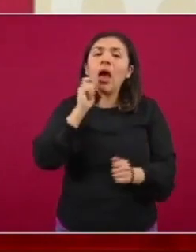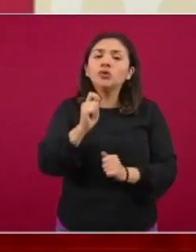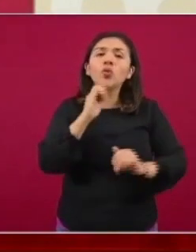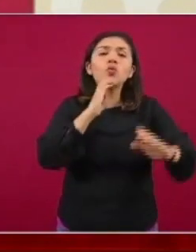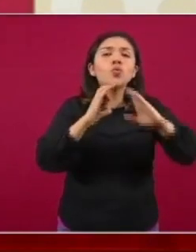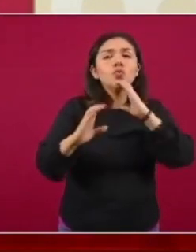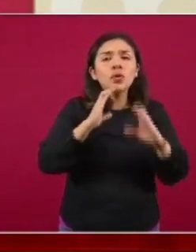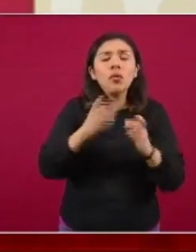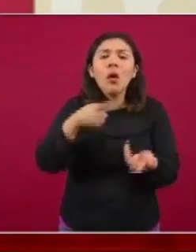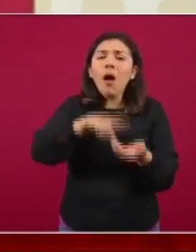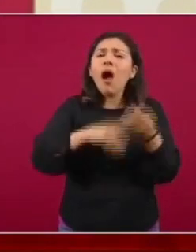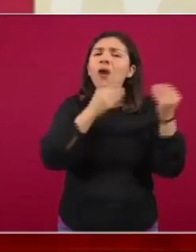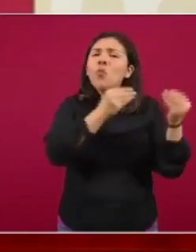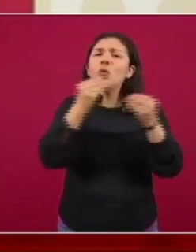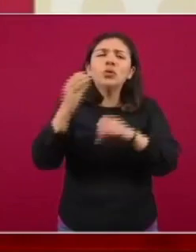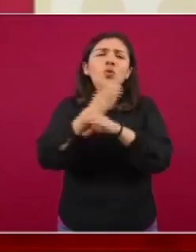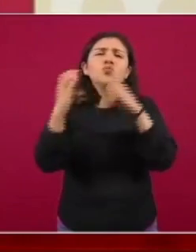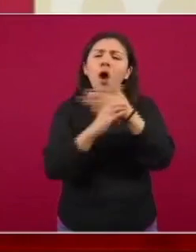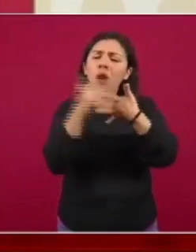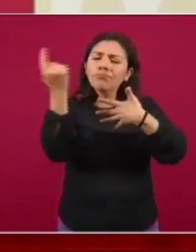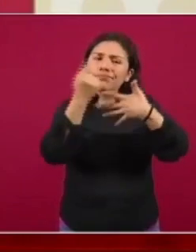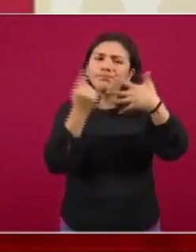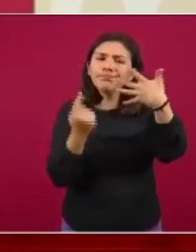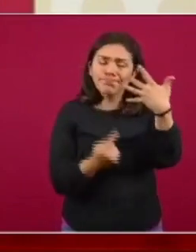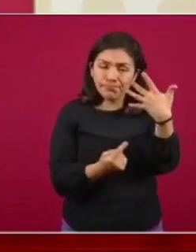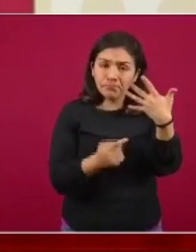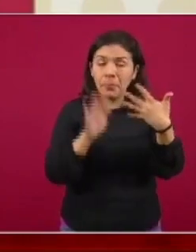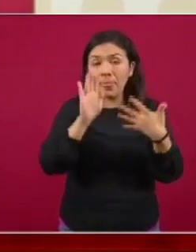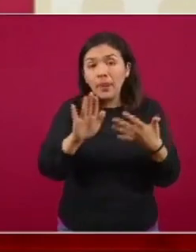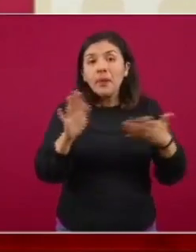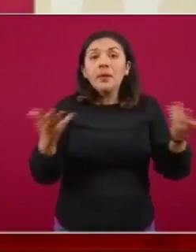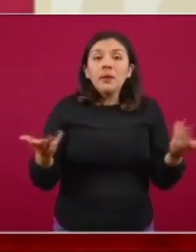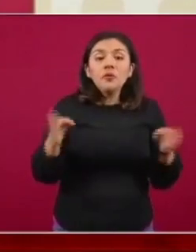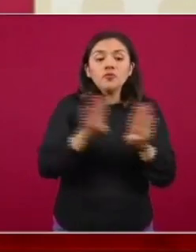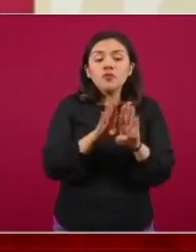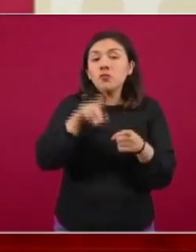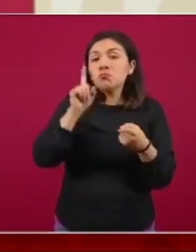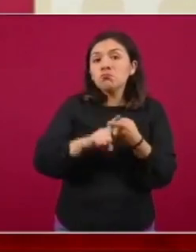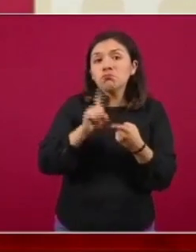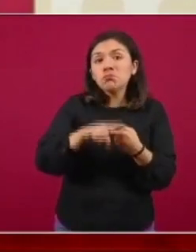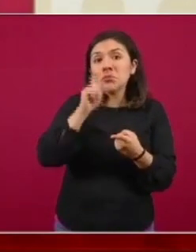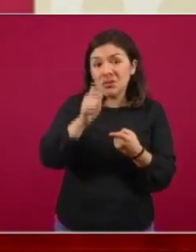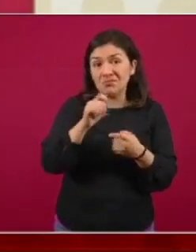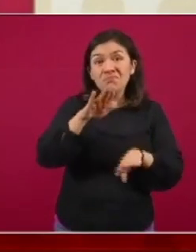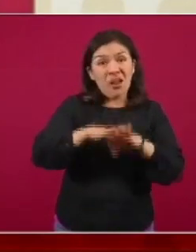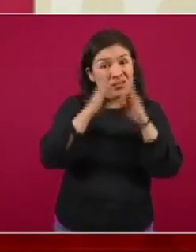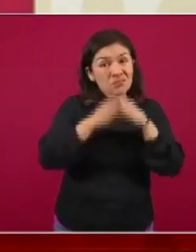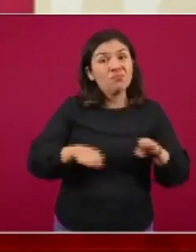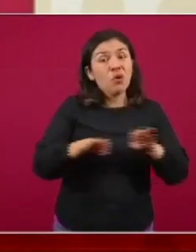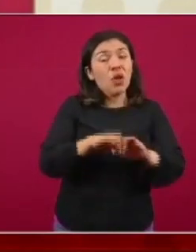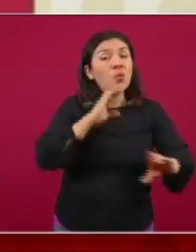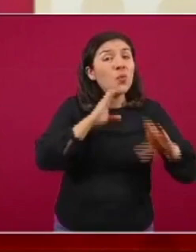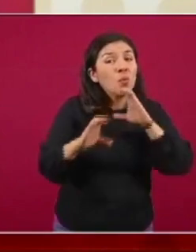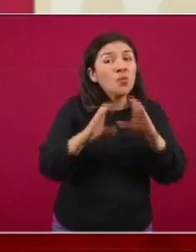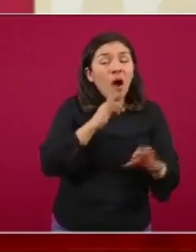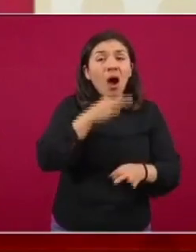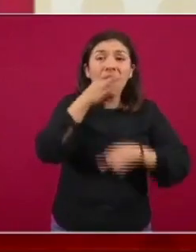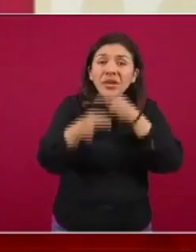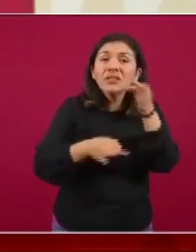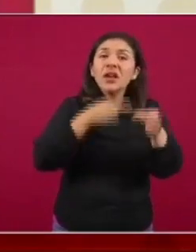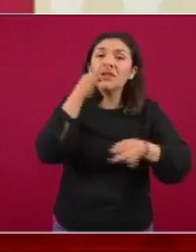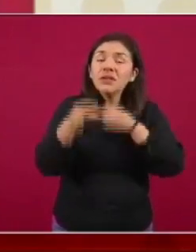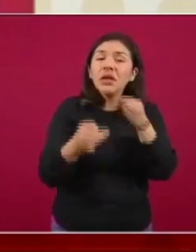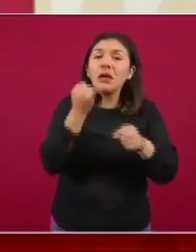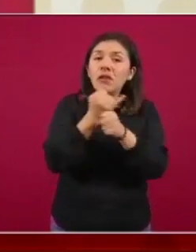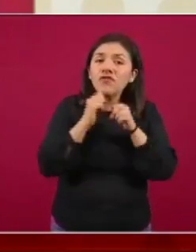tiene muchos componentes. Por un lado, un componente fuerte de comunicar, ¿no? Y de informar